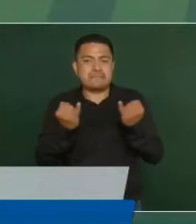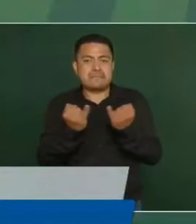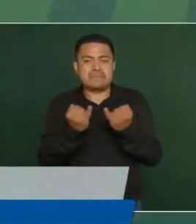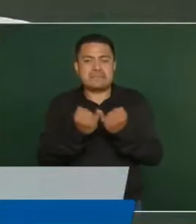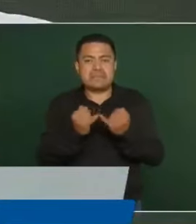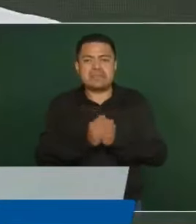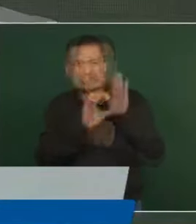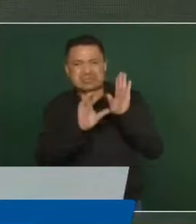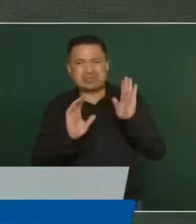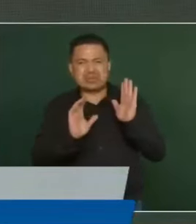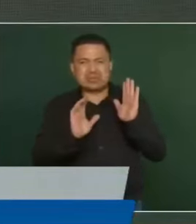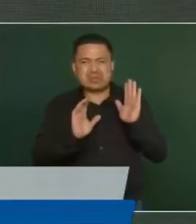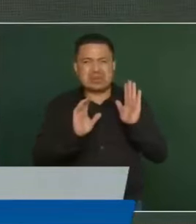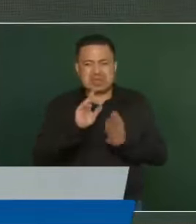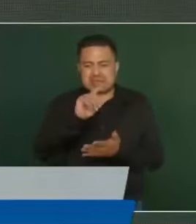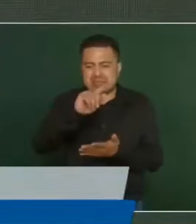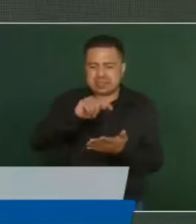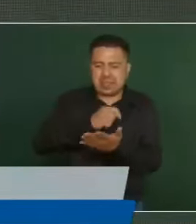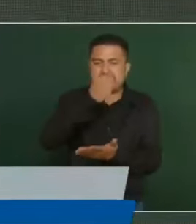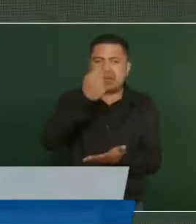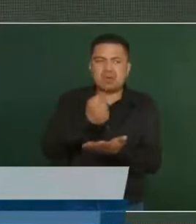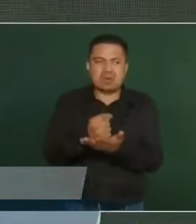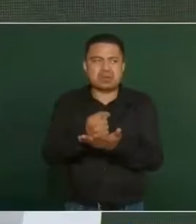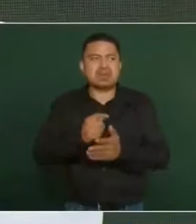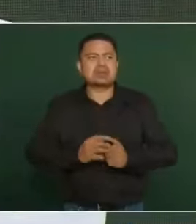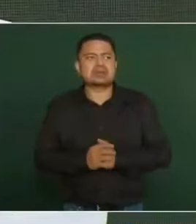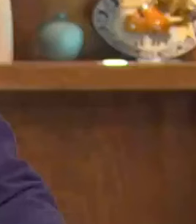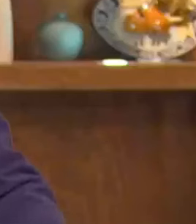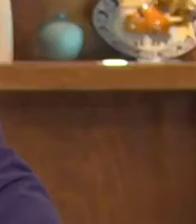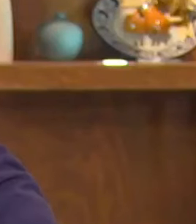la Constitución de Tamaulipas.